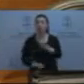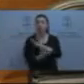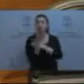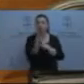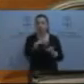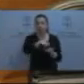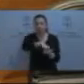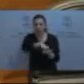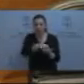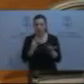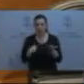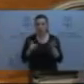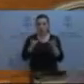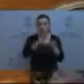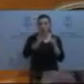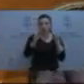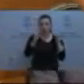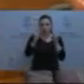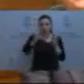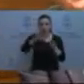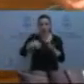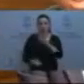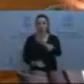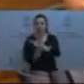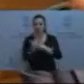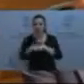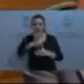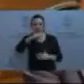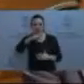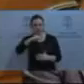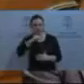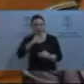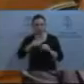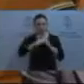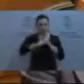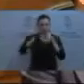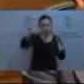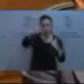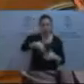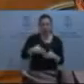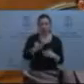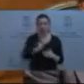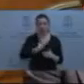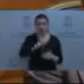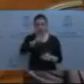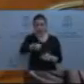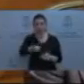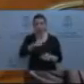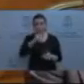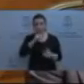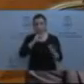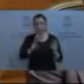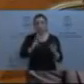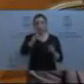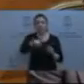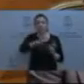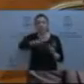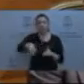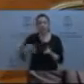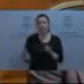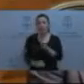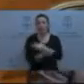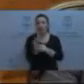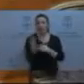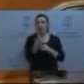comunidad educativa, acaba provocando cabreo, enfado e inestabilidad en los ayuntamientos y también acaba provocando una sensación